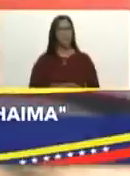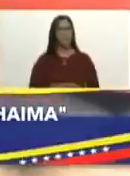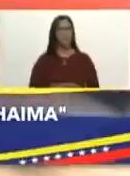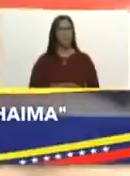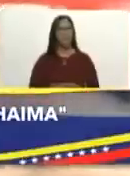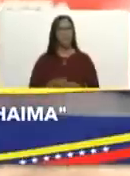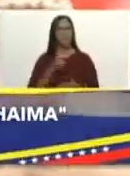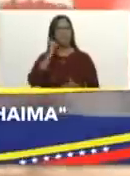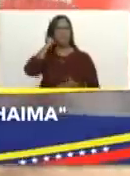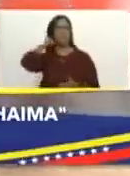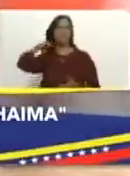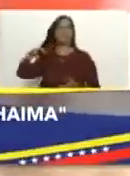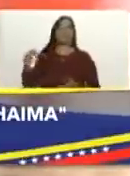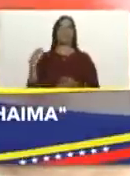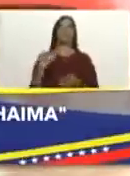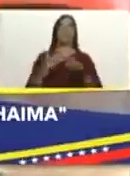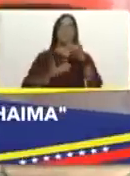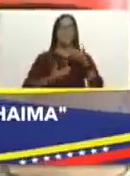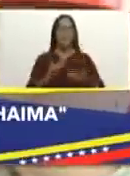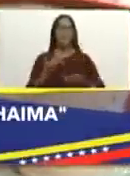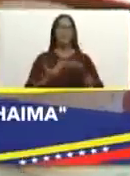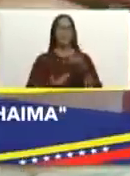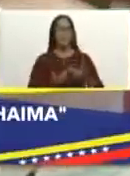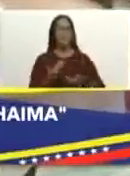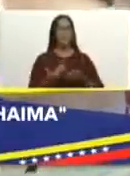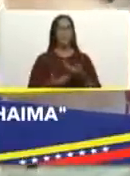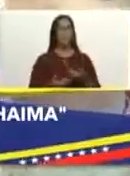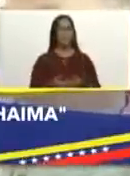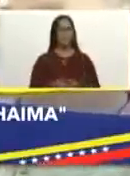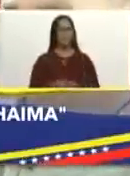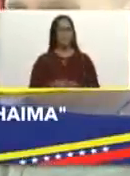Y son pasos que vamos dando.